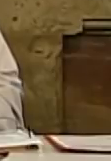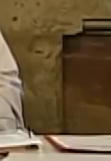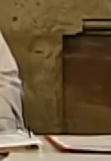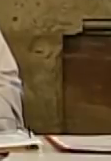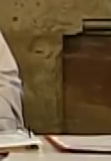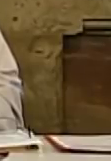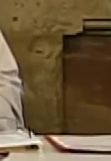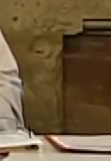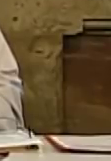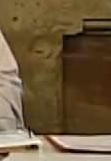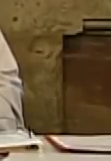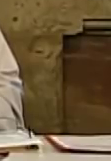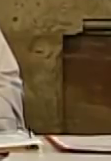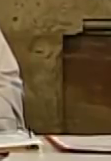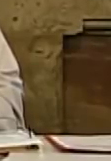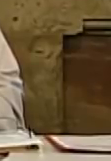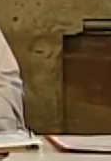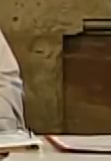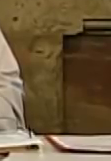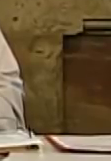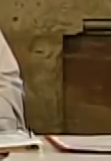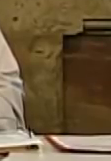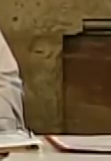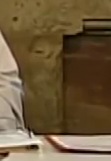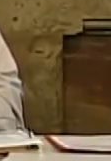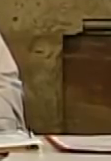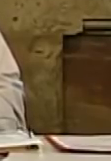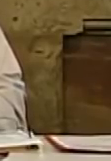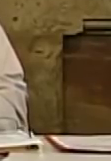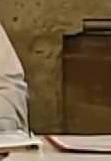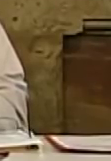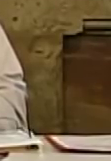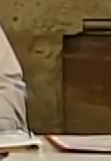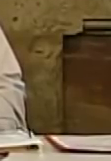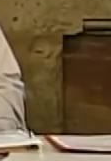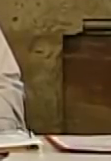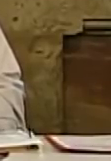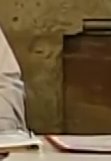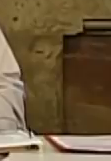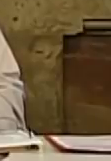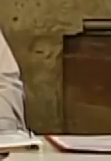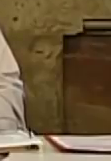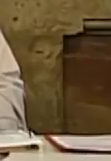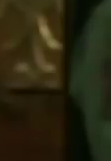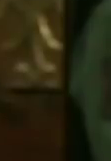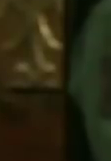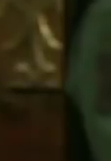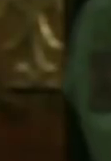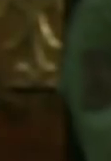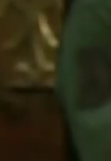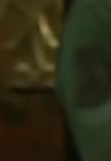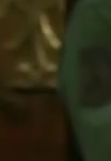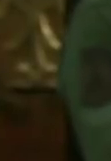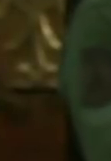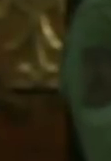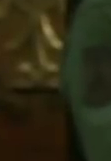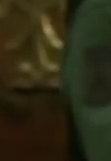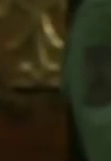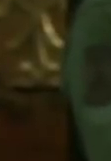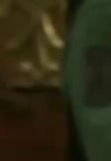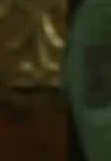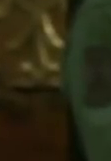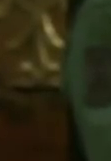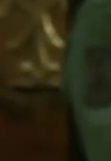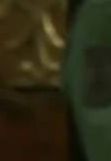la China milenaria, nuestro gobernador del estado Miranda, Héctor Rodríguez Castro, tiene